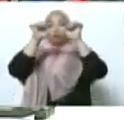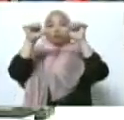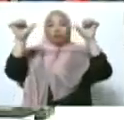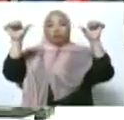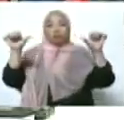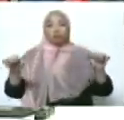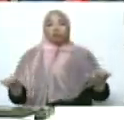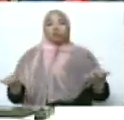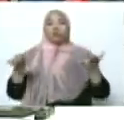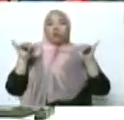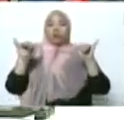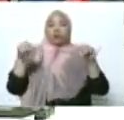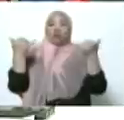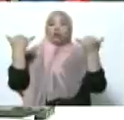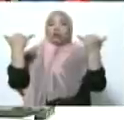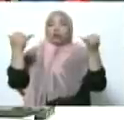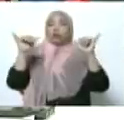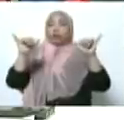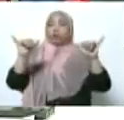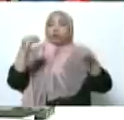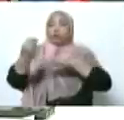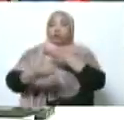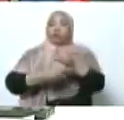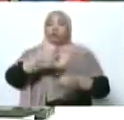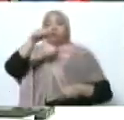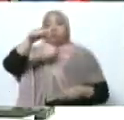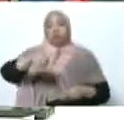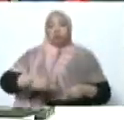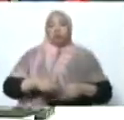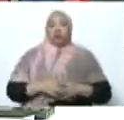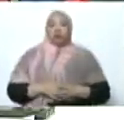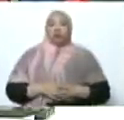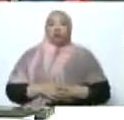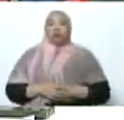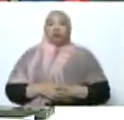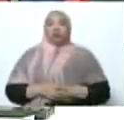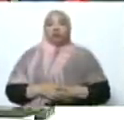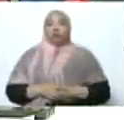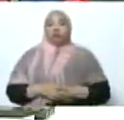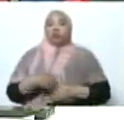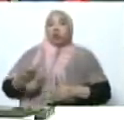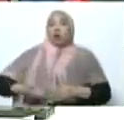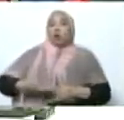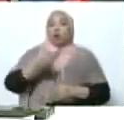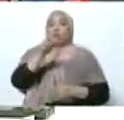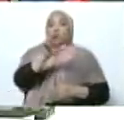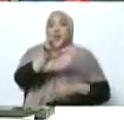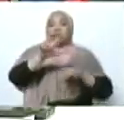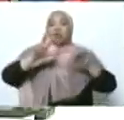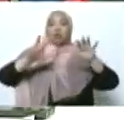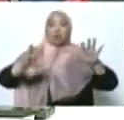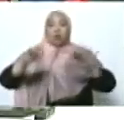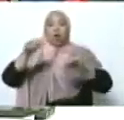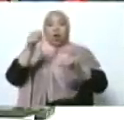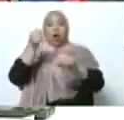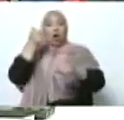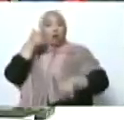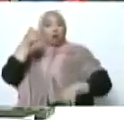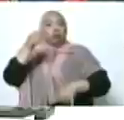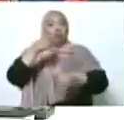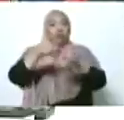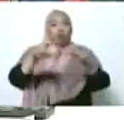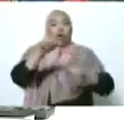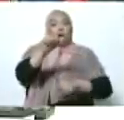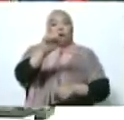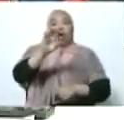ese mismo sector, llama y escribe por la el +58 de Ben App o pasa la novedad por